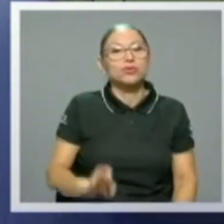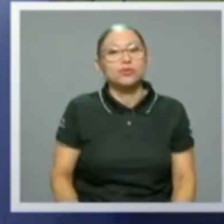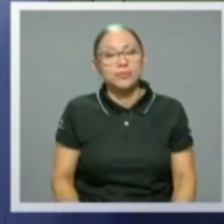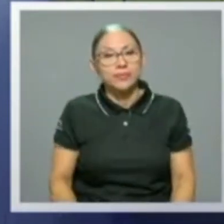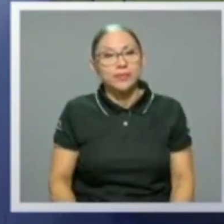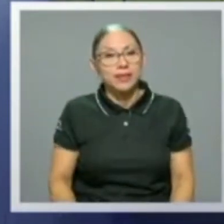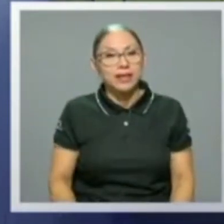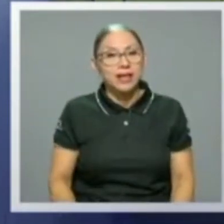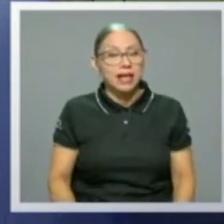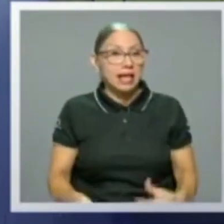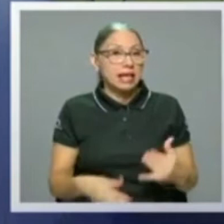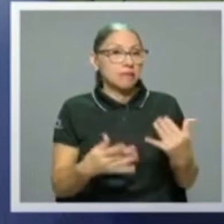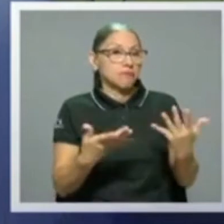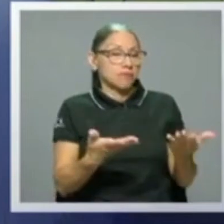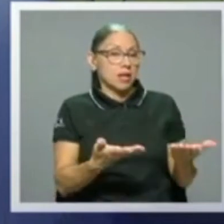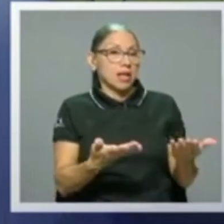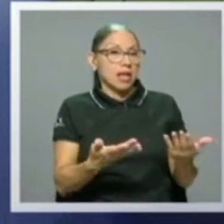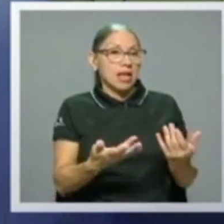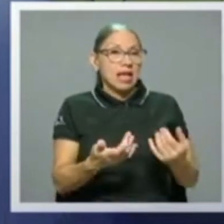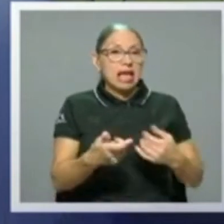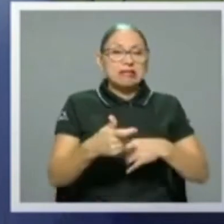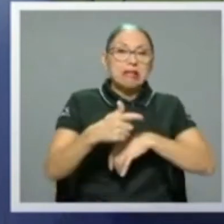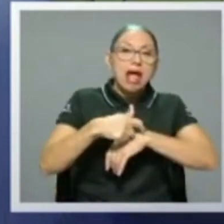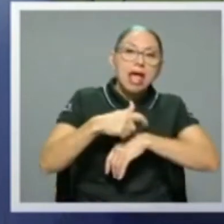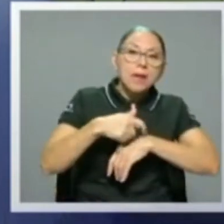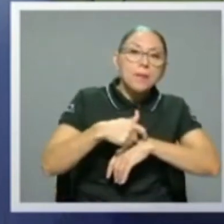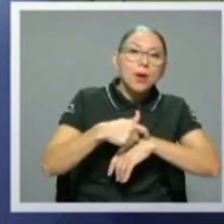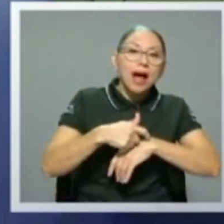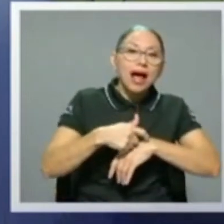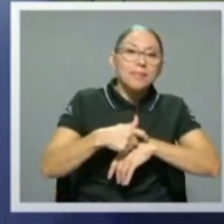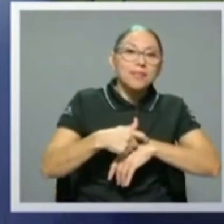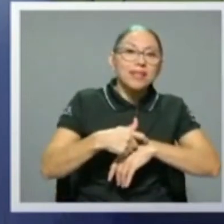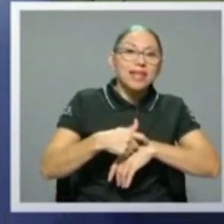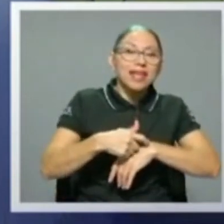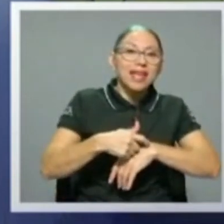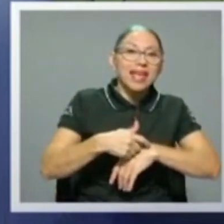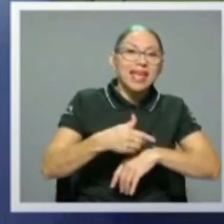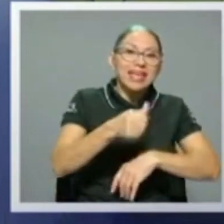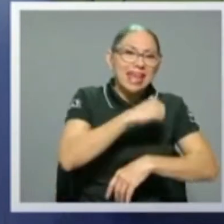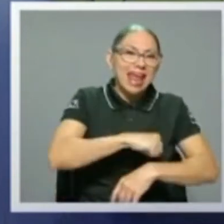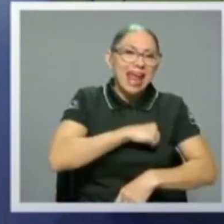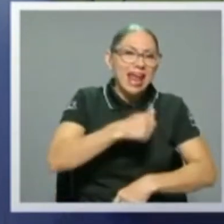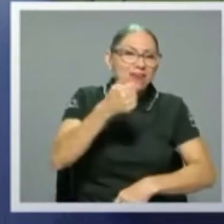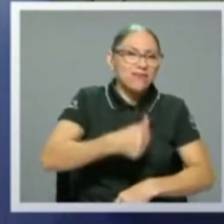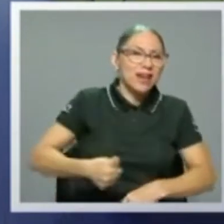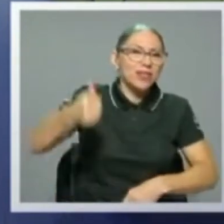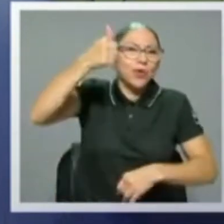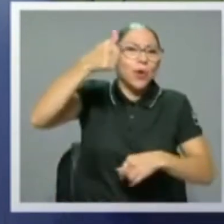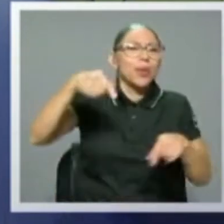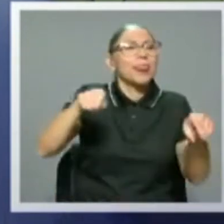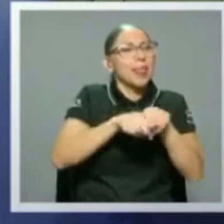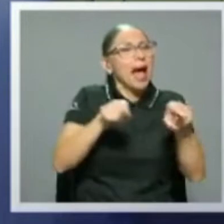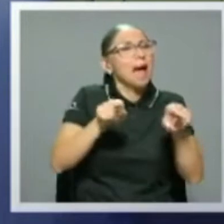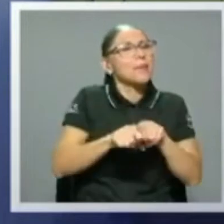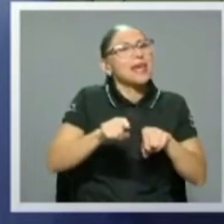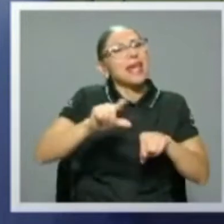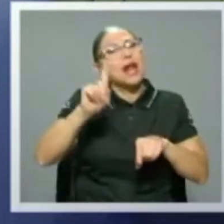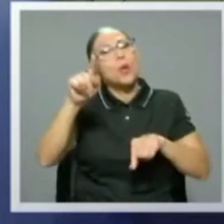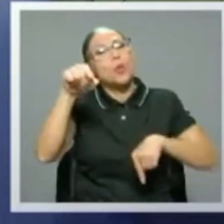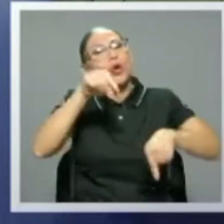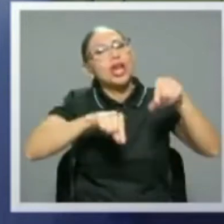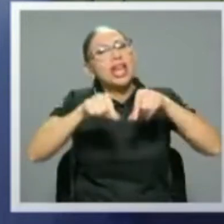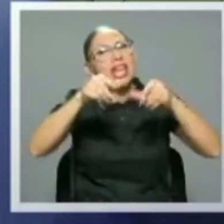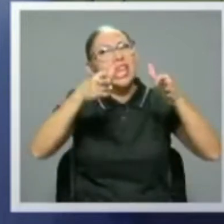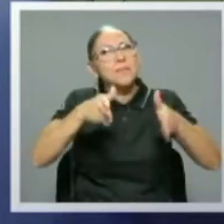es la época en que el rector era otro químico, o bioquímico, o algo así, don Gabriel